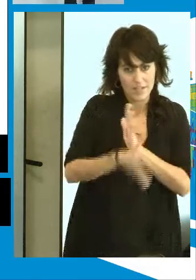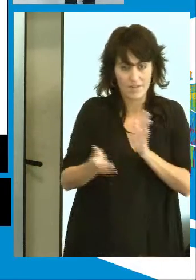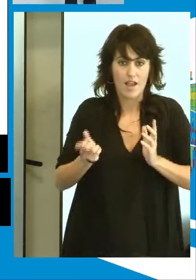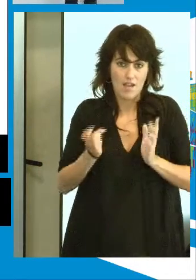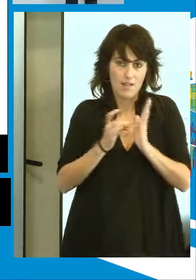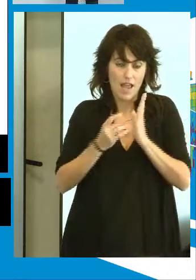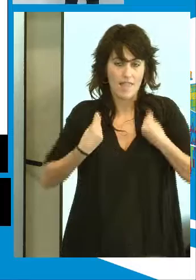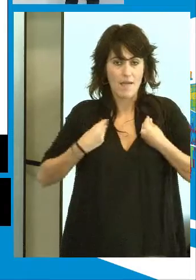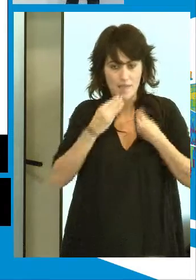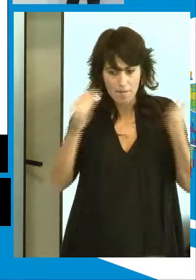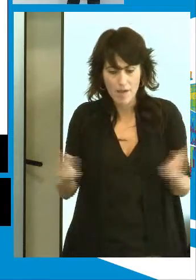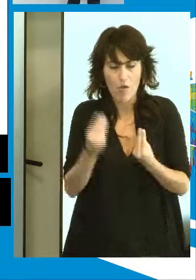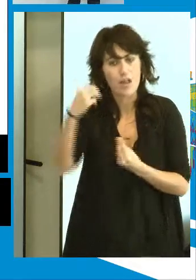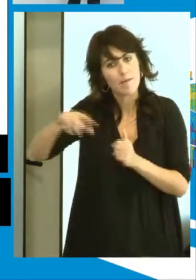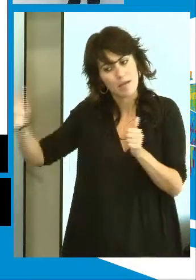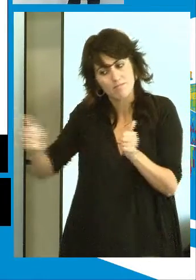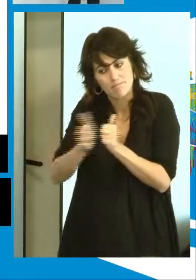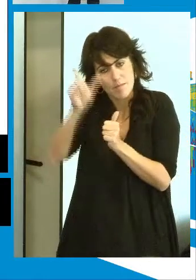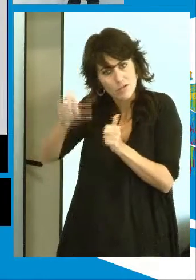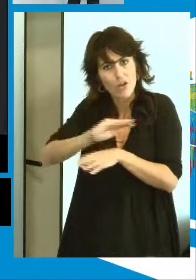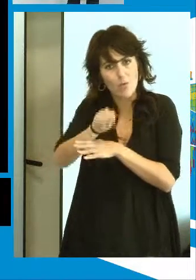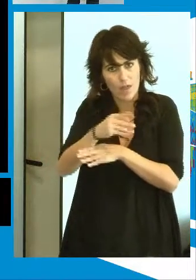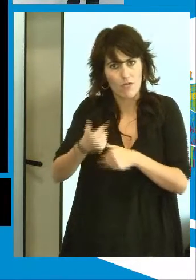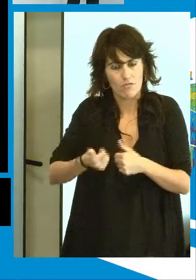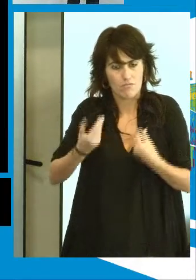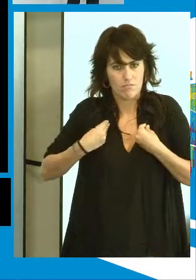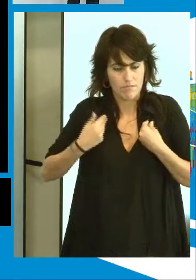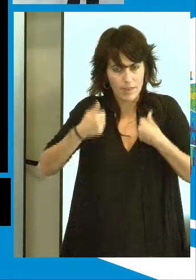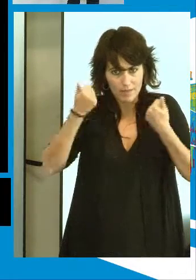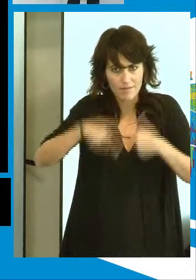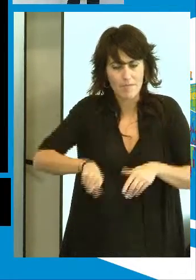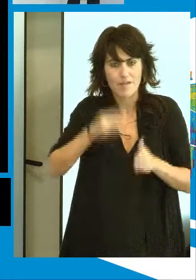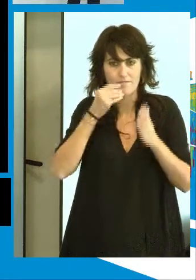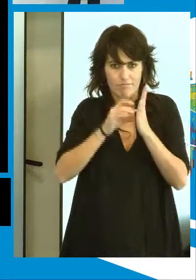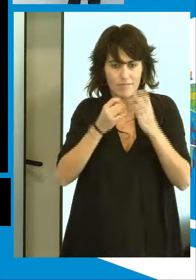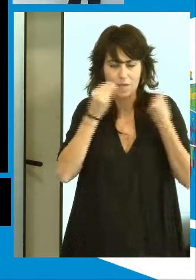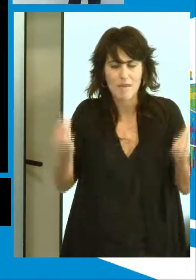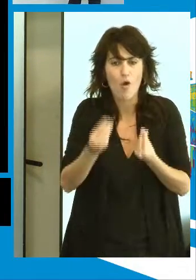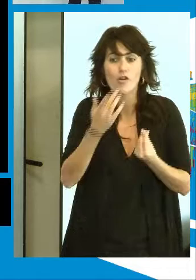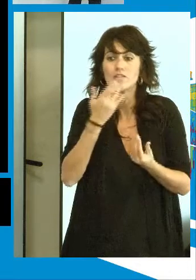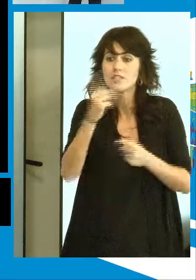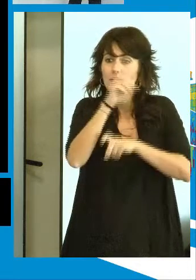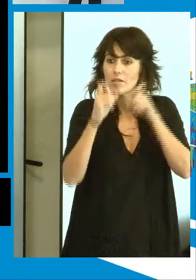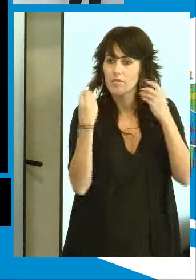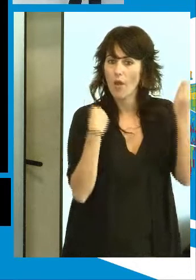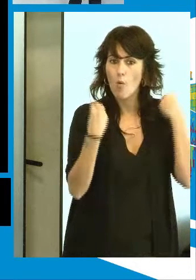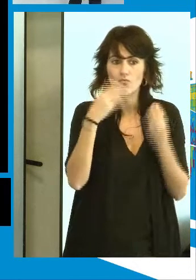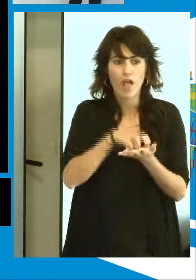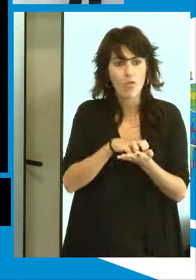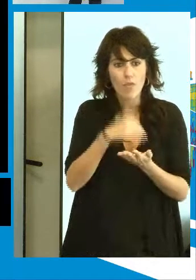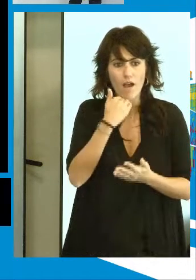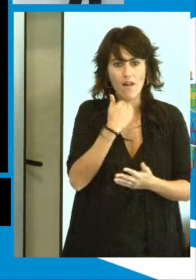afectado y de sus cuidadores el mayor tiempo posible. Así que nada, si tenéis alguna pregunta o alguna duda.